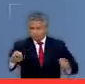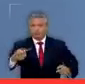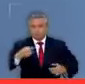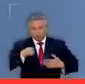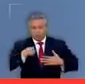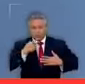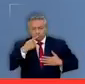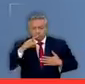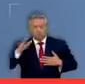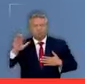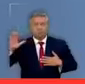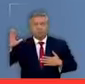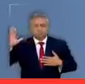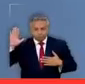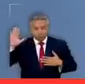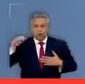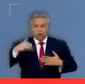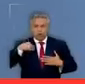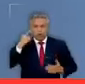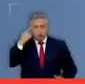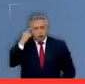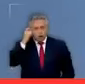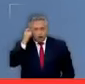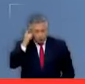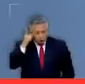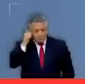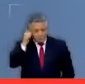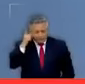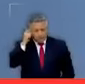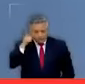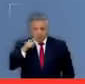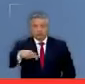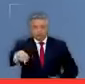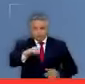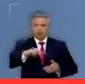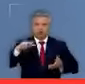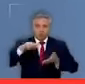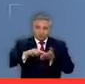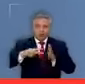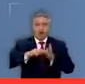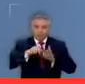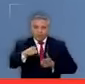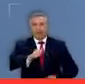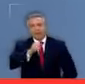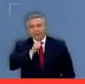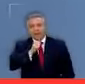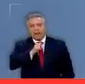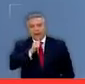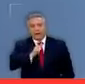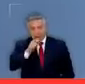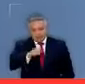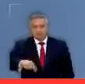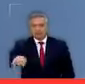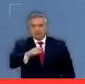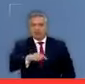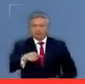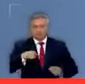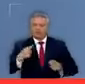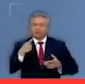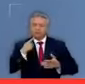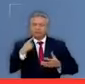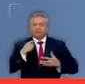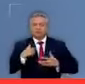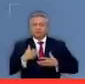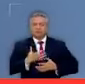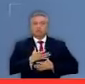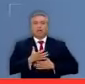compromiso, comprensión y solidaridad con los problemas y carencias que afectan y angustian a